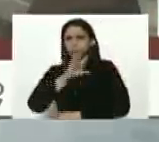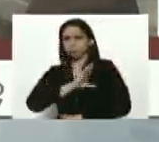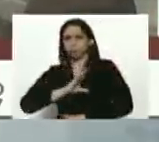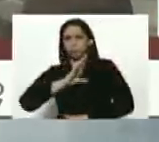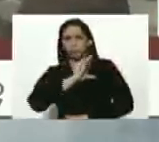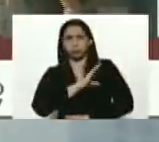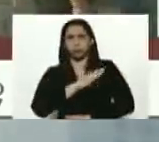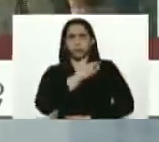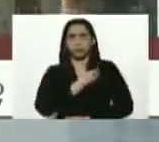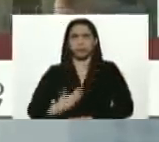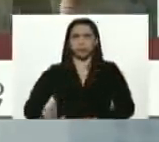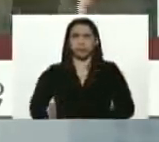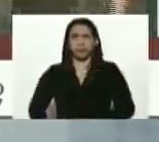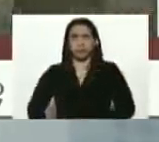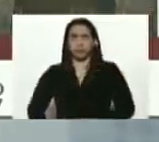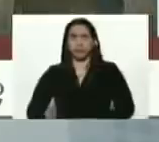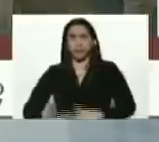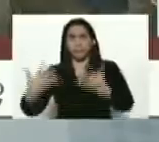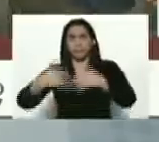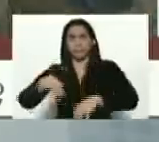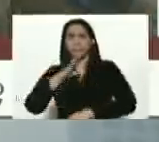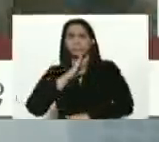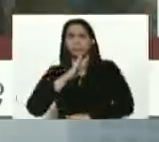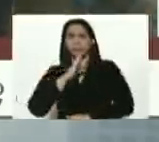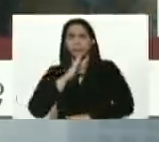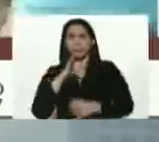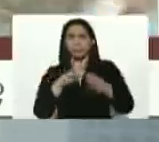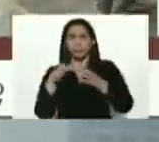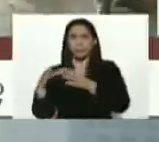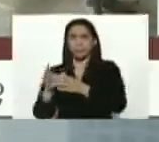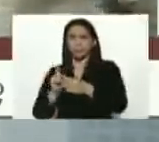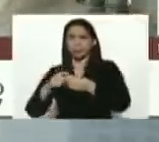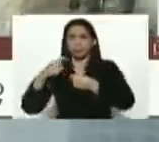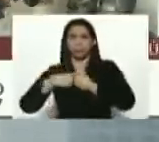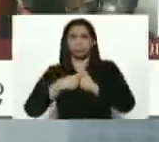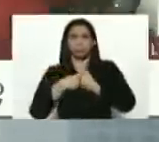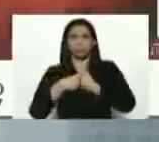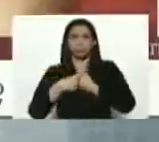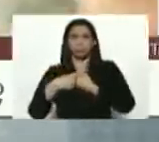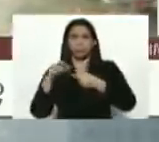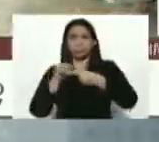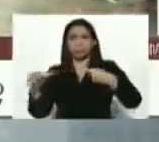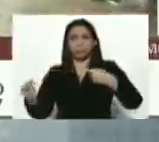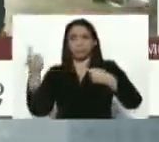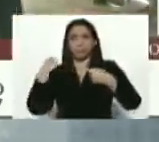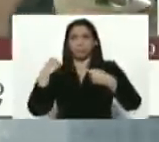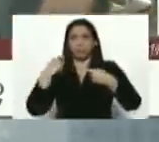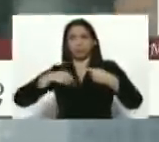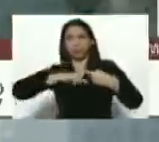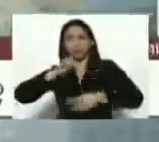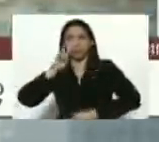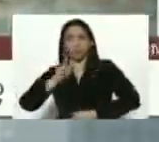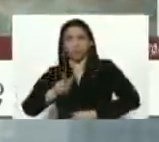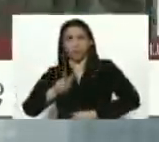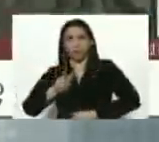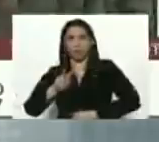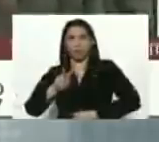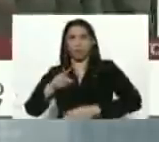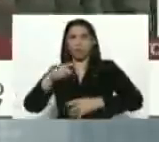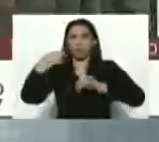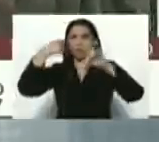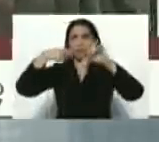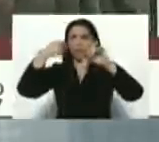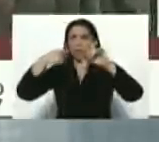Presidencial. Las agencias bancarias era uno de los sectores que se había incorporado la semana pasada, y allí estamos viendo imágenes. Bueno,